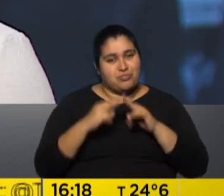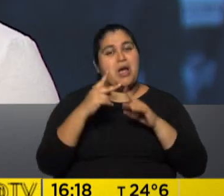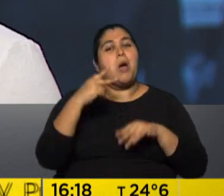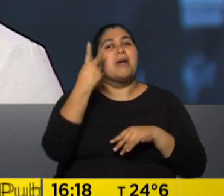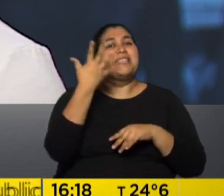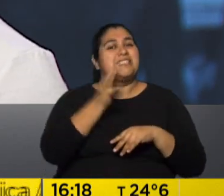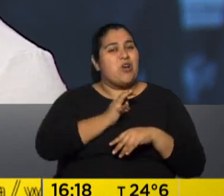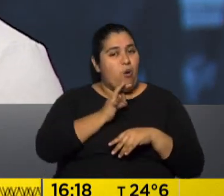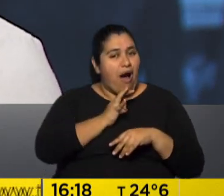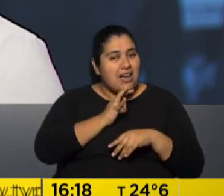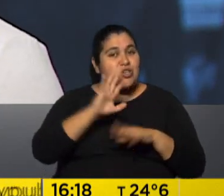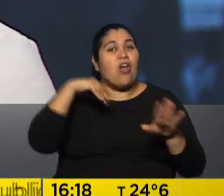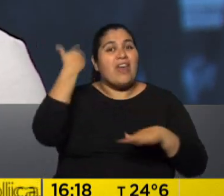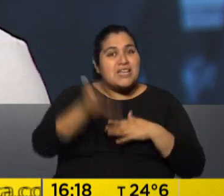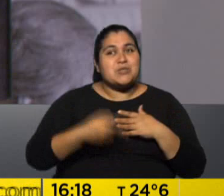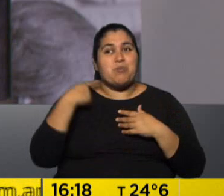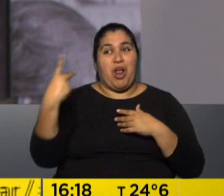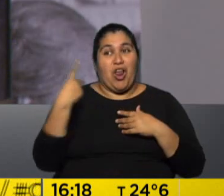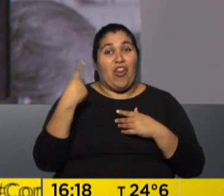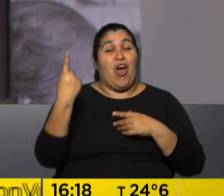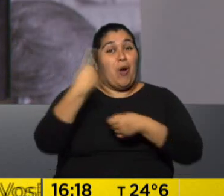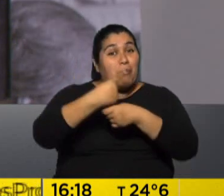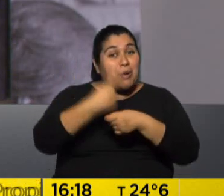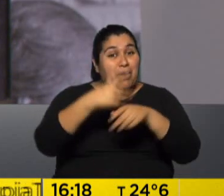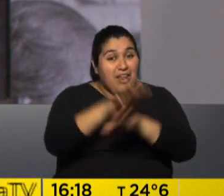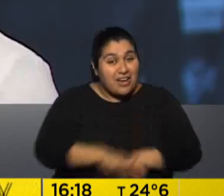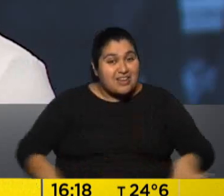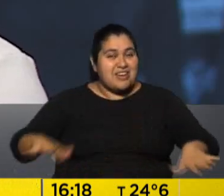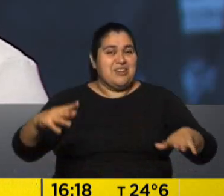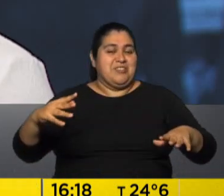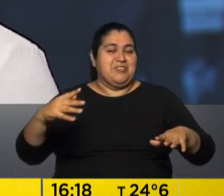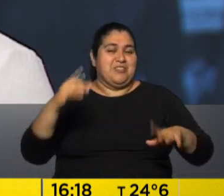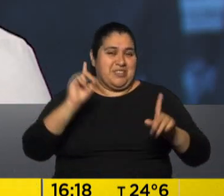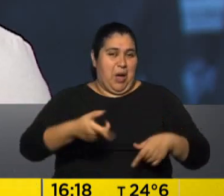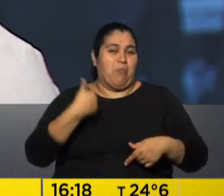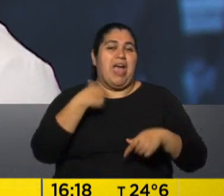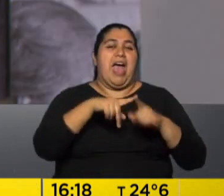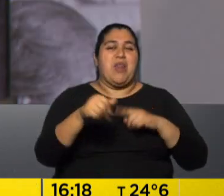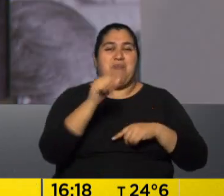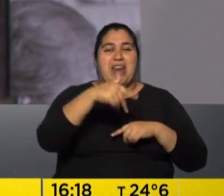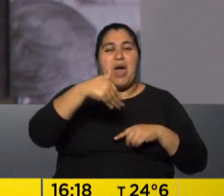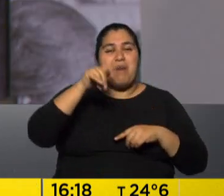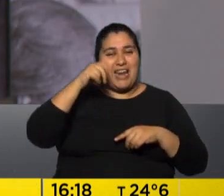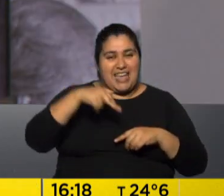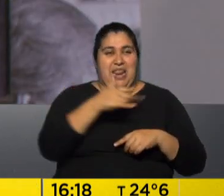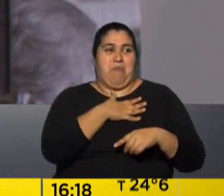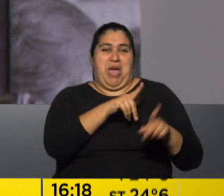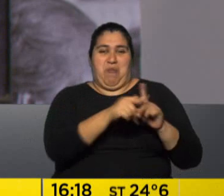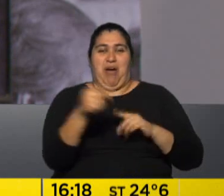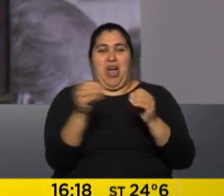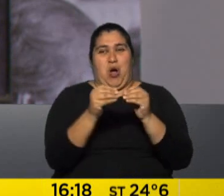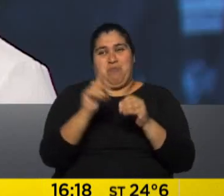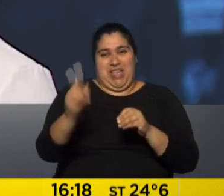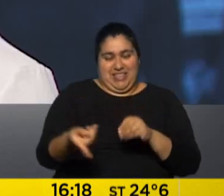después porque fuimos a la misma escuela primaria. Así que les mandamos un beso a las monjitas de la Anunciación de María. Y a Malena. Y a mi hermana, claro. Flor era la compañera de mi